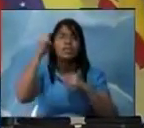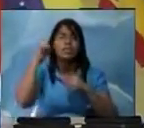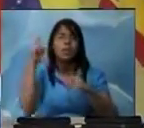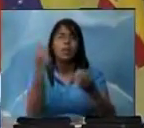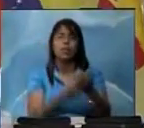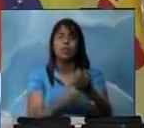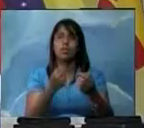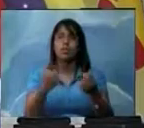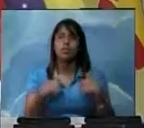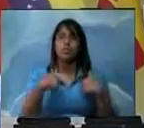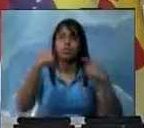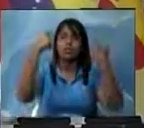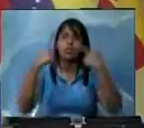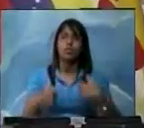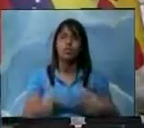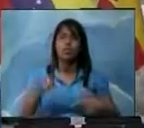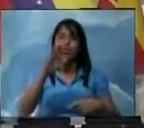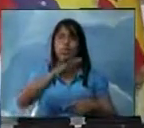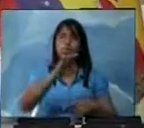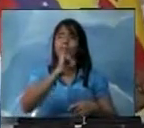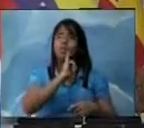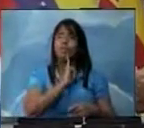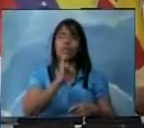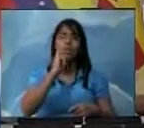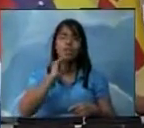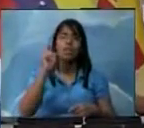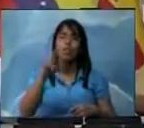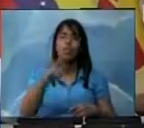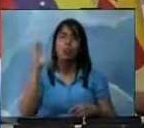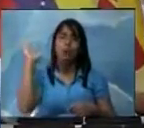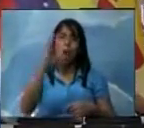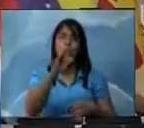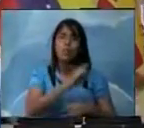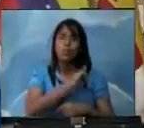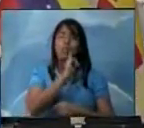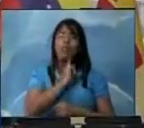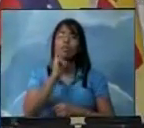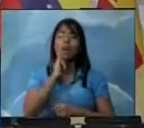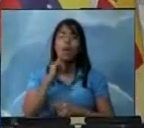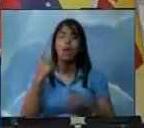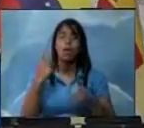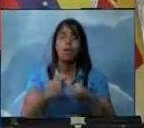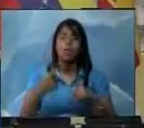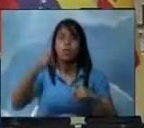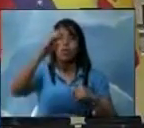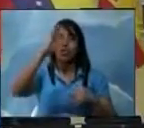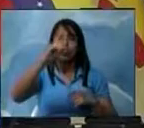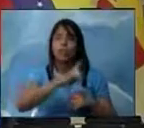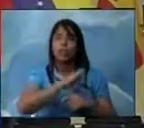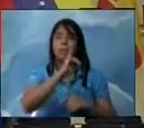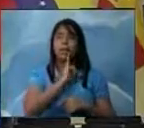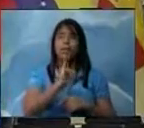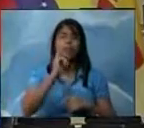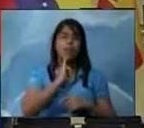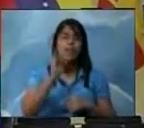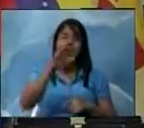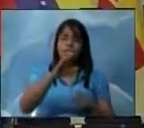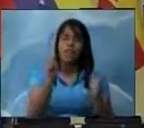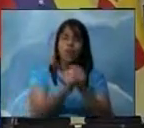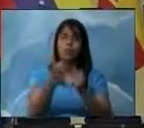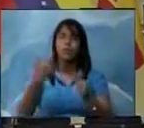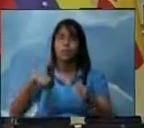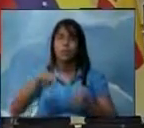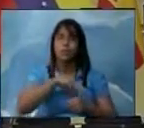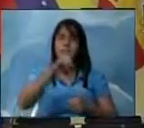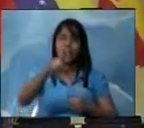el hebreo? Yo estoy en Israel y él nunca ha venido a Israel. Ah, pero el Dios de Israel está con